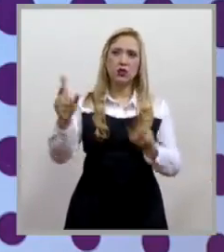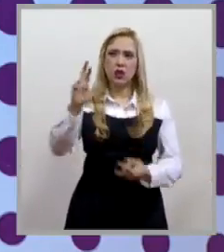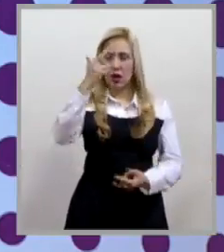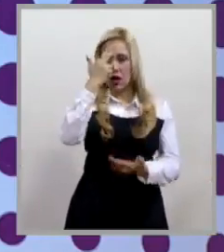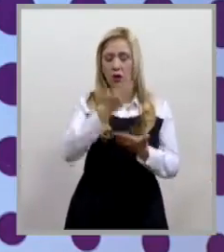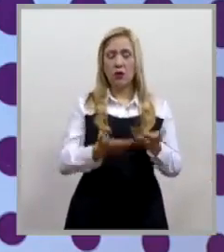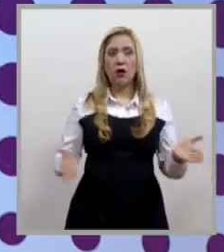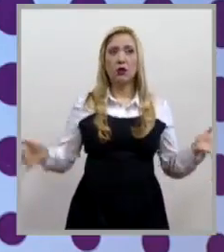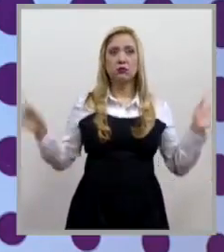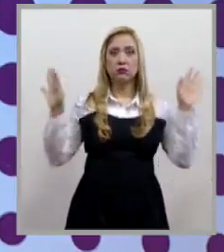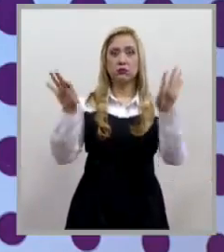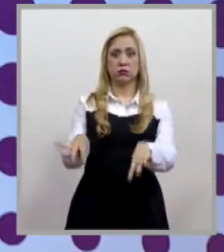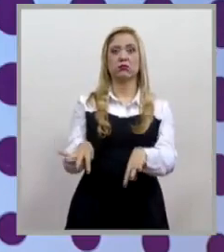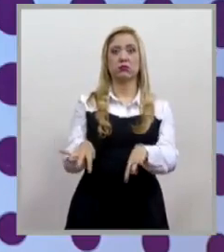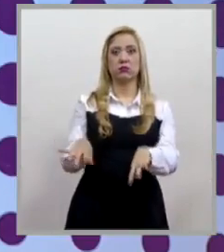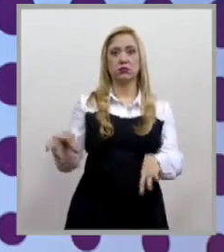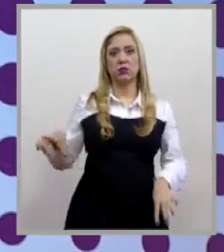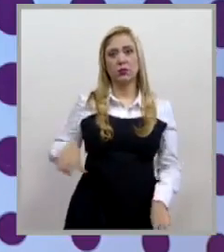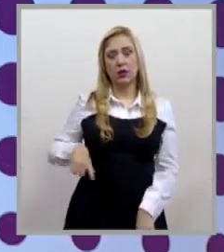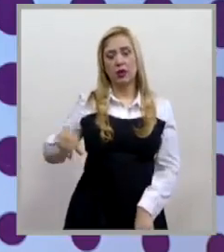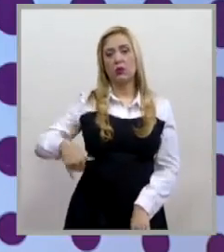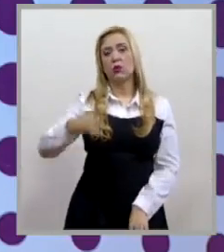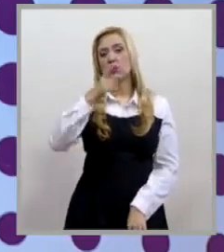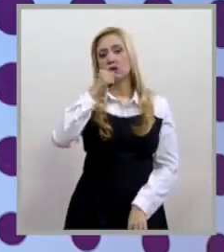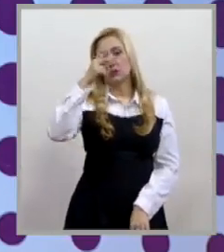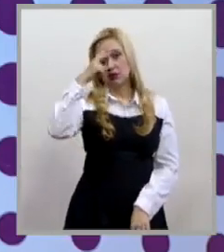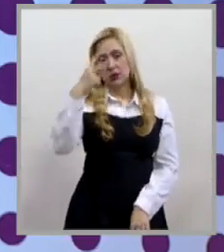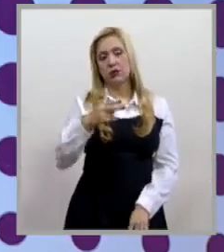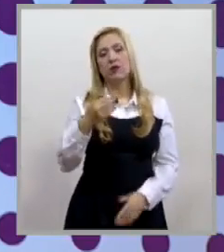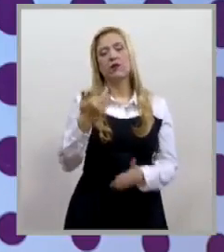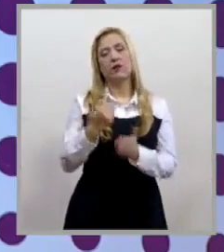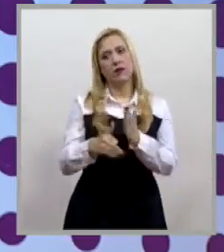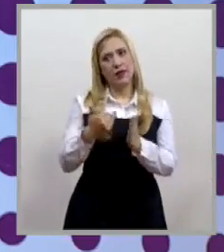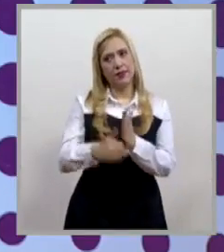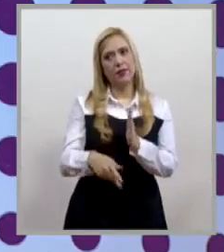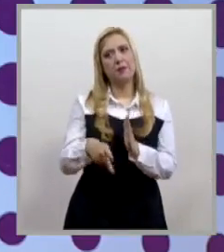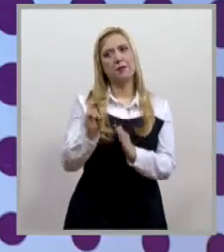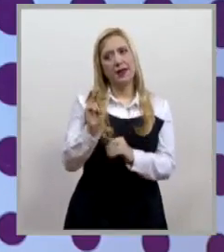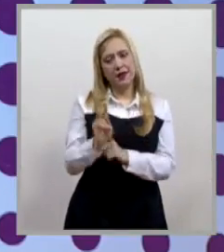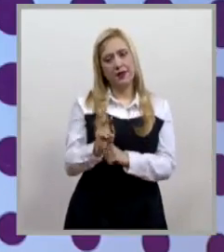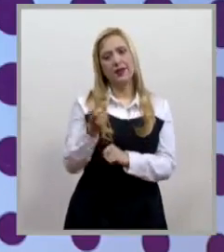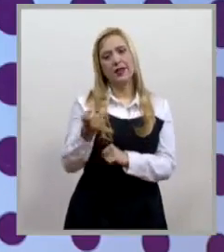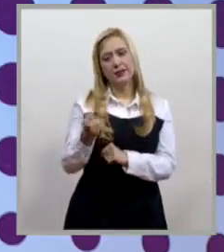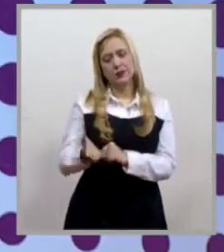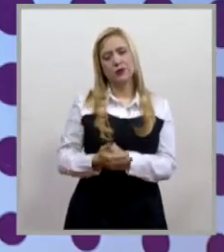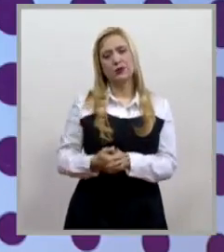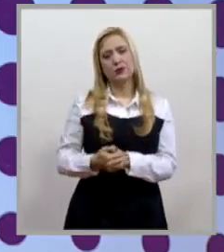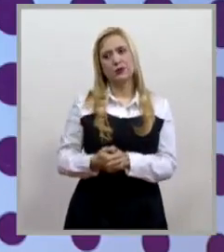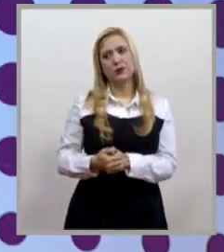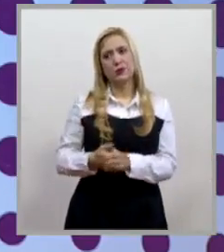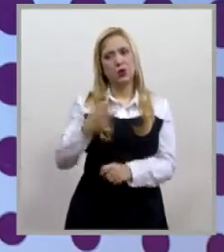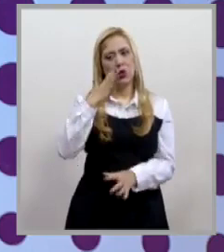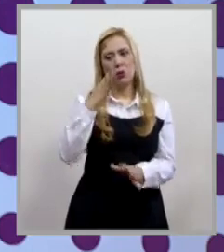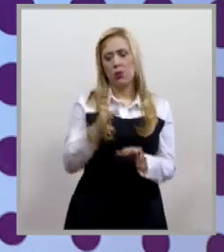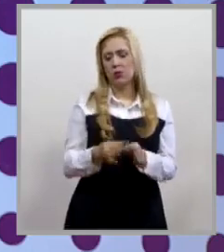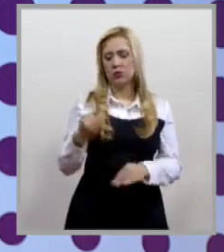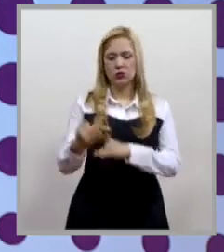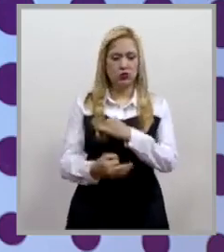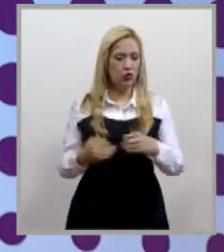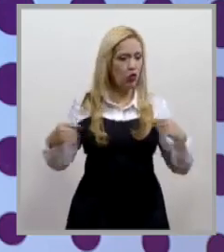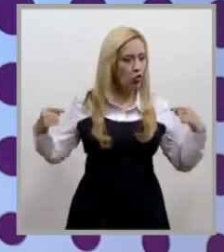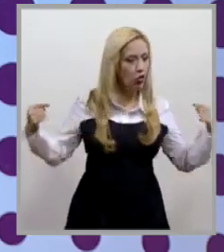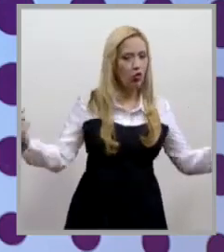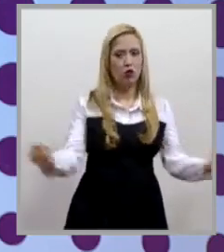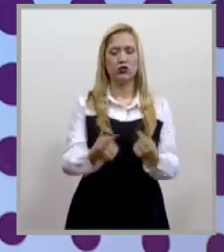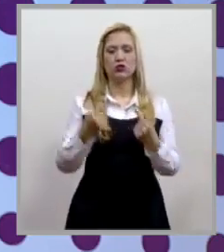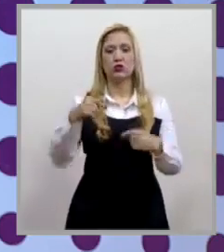y que efectivamente ha hecho muchísimo, aunque falta por hacer. Sabemos que el compromiso es de todas y todos y